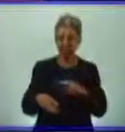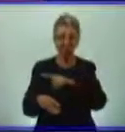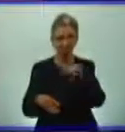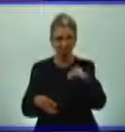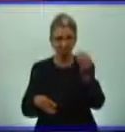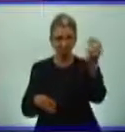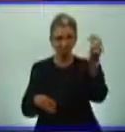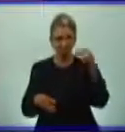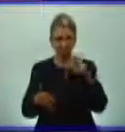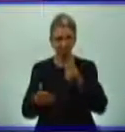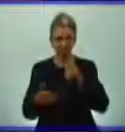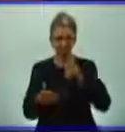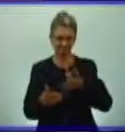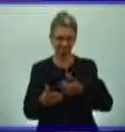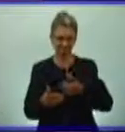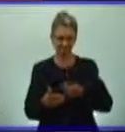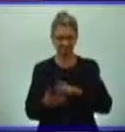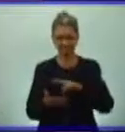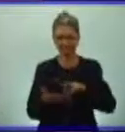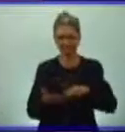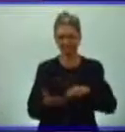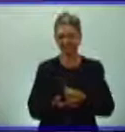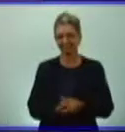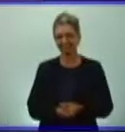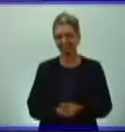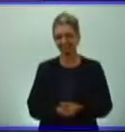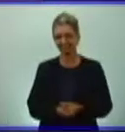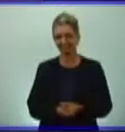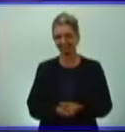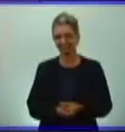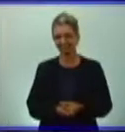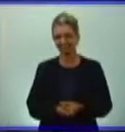leer y lo hacen muy bien. Veamos.